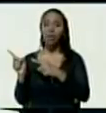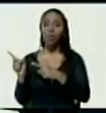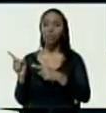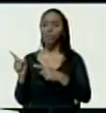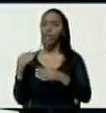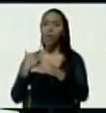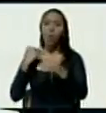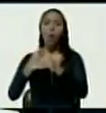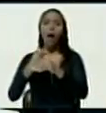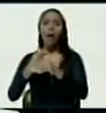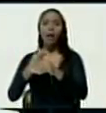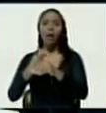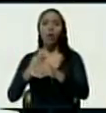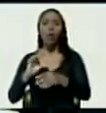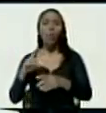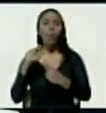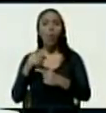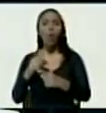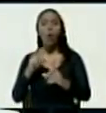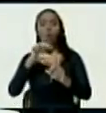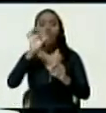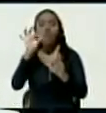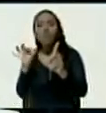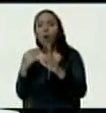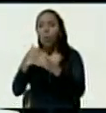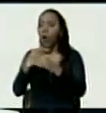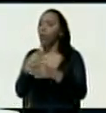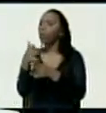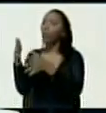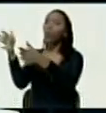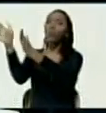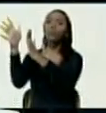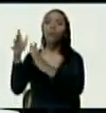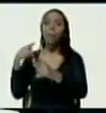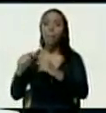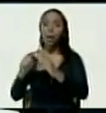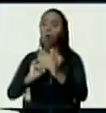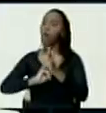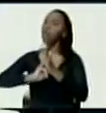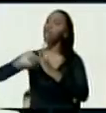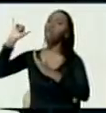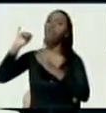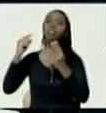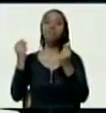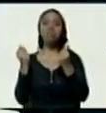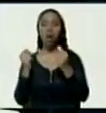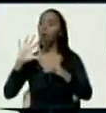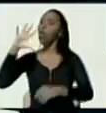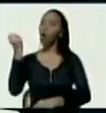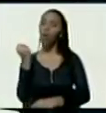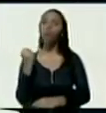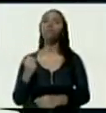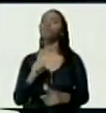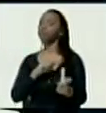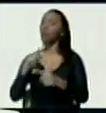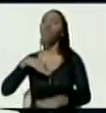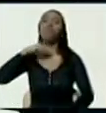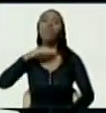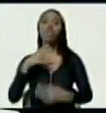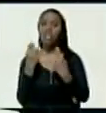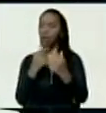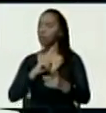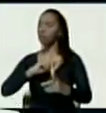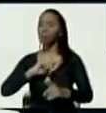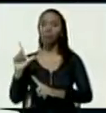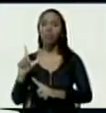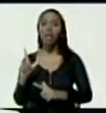pierde en el viento. Pero hacerse rico, lo logró. Millonario, Gustavo Guaidó, hermano de Juan Guaidó. Hasta